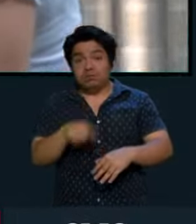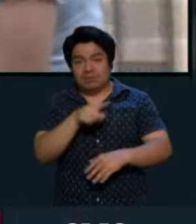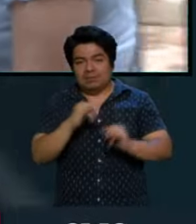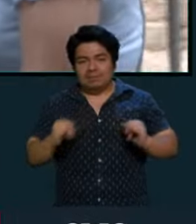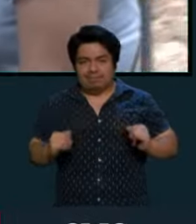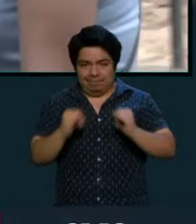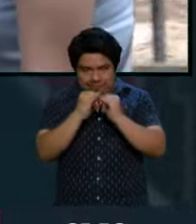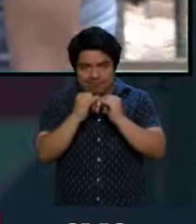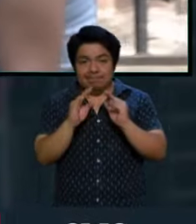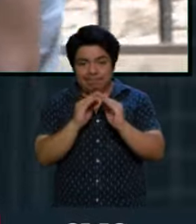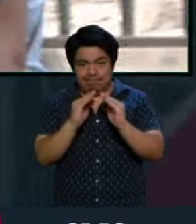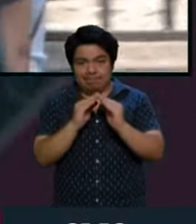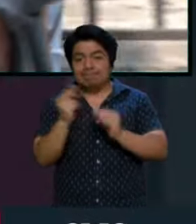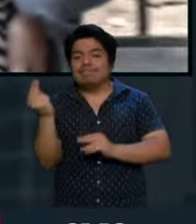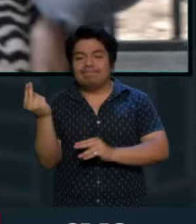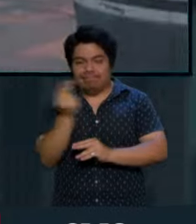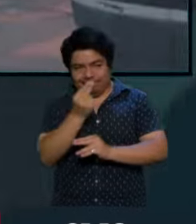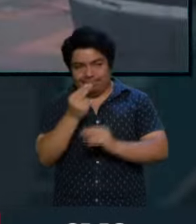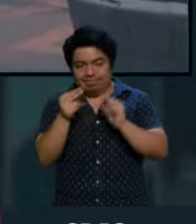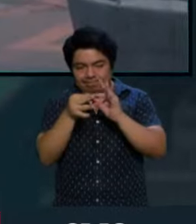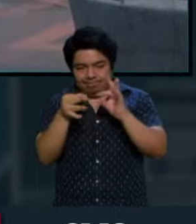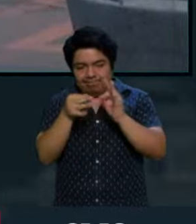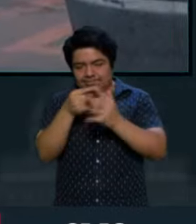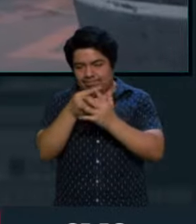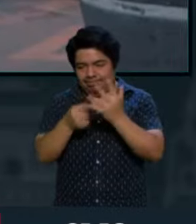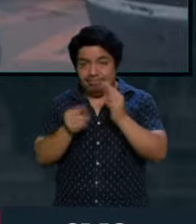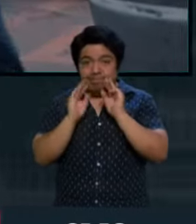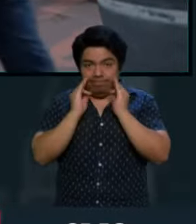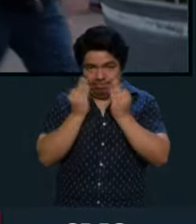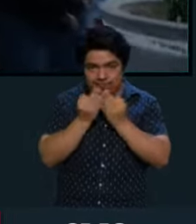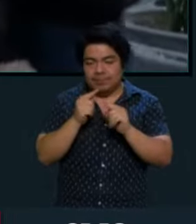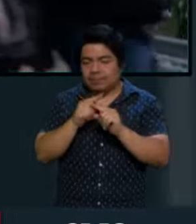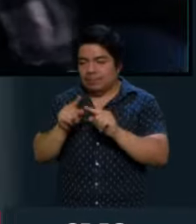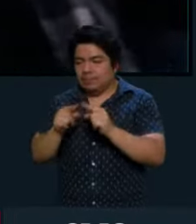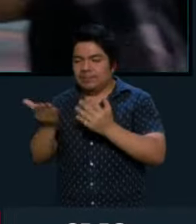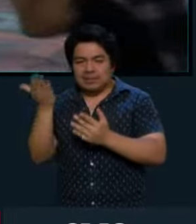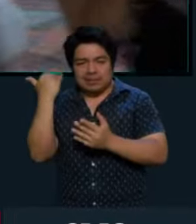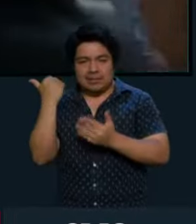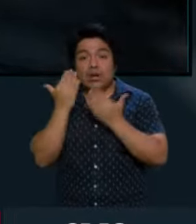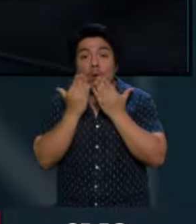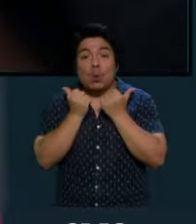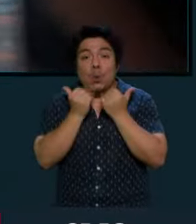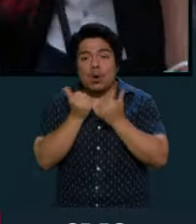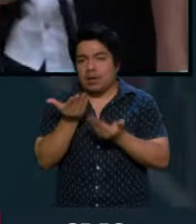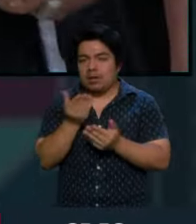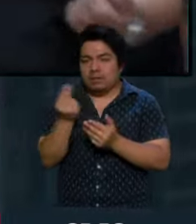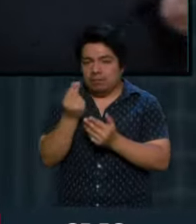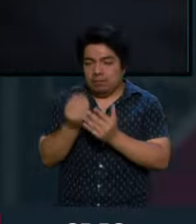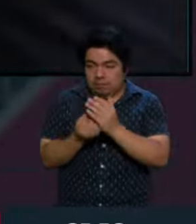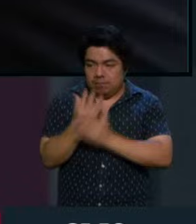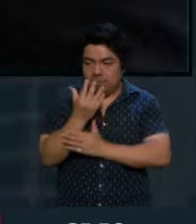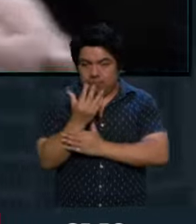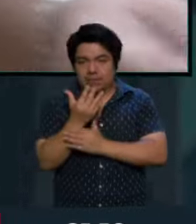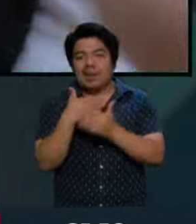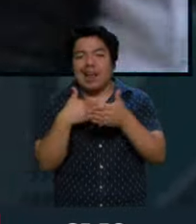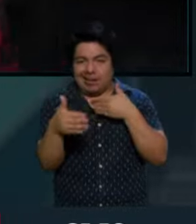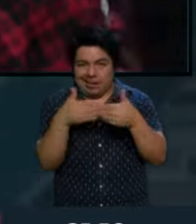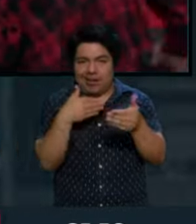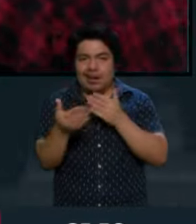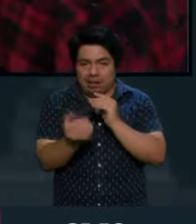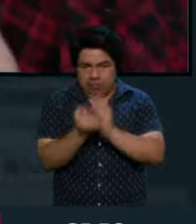Vivienda, era necesario desarrollar modelos que no se habían desarrollado, modelos innovadores que